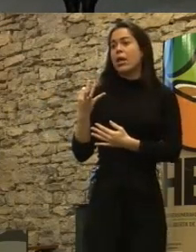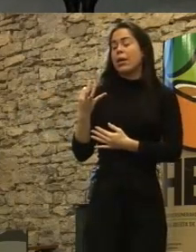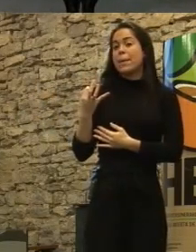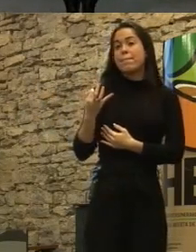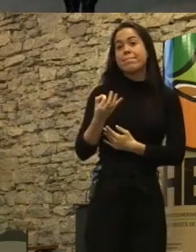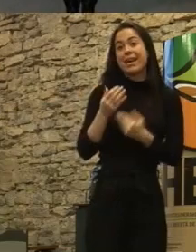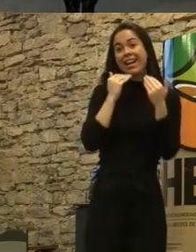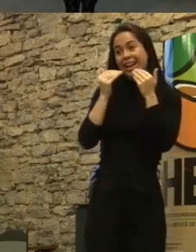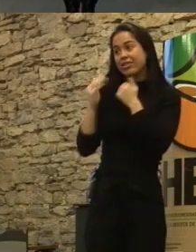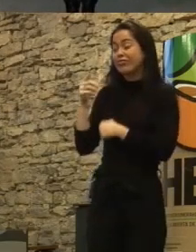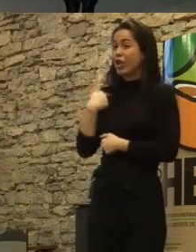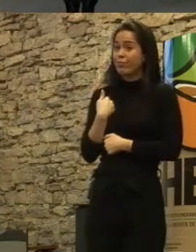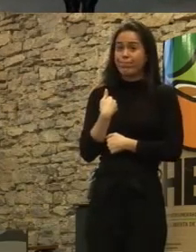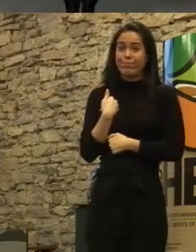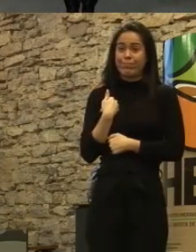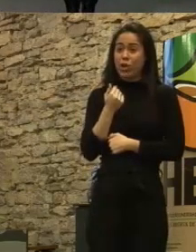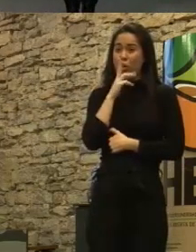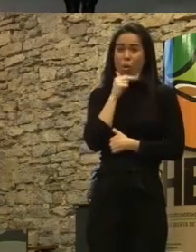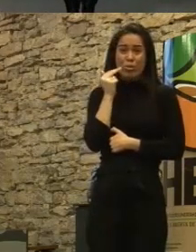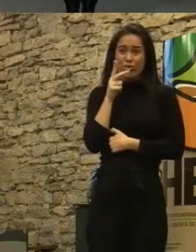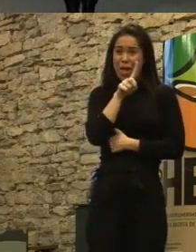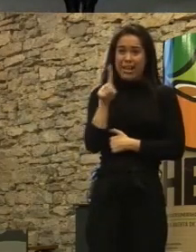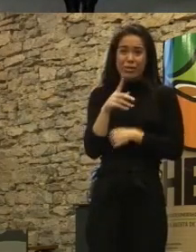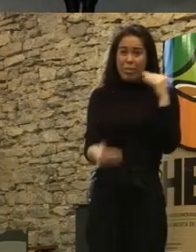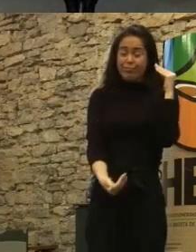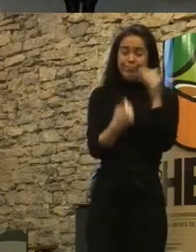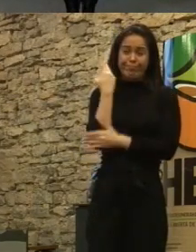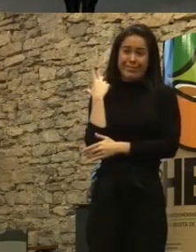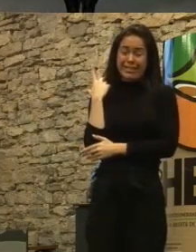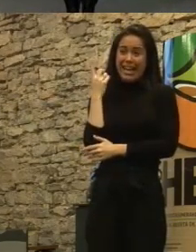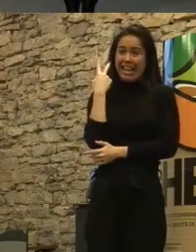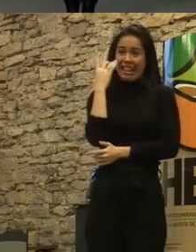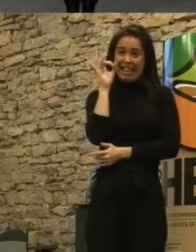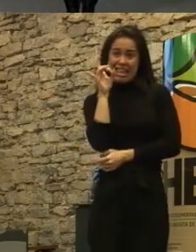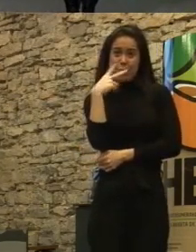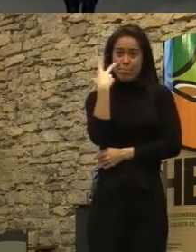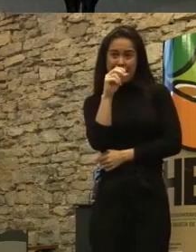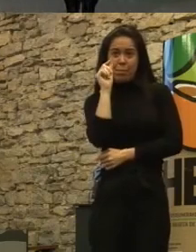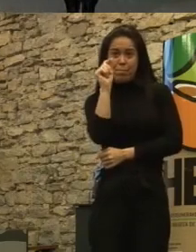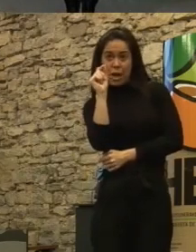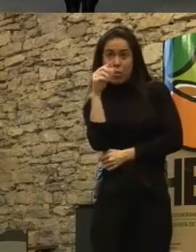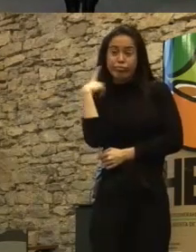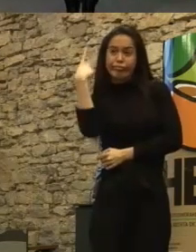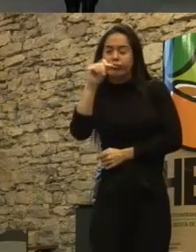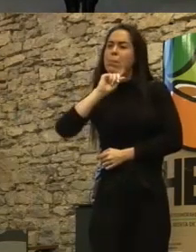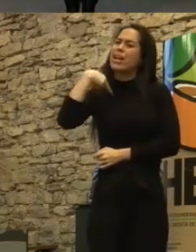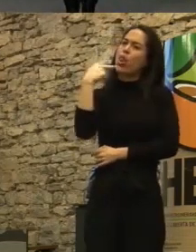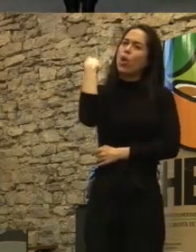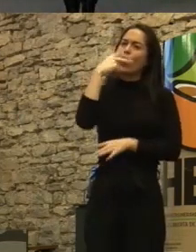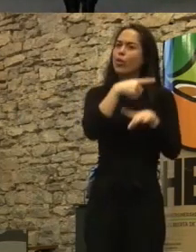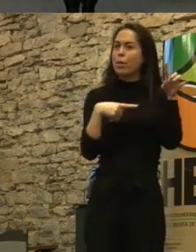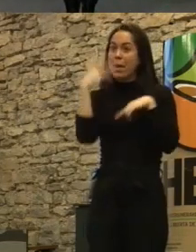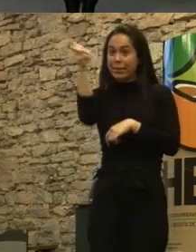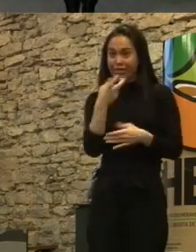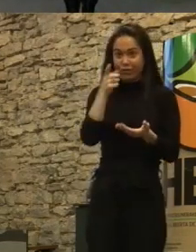Me vais a disculpar, tengo un compromiso a las 11 de la mañana y me tendré que marchar en 15 o 20 minutos, pero me incorporaré a eso de las 12 y media a esta jornada.